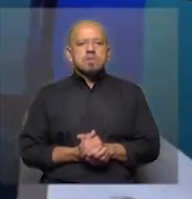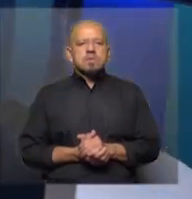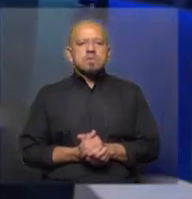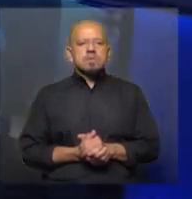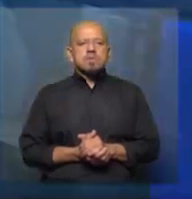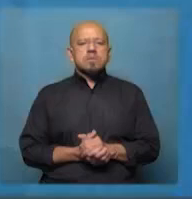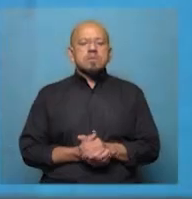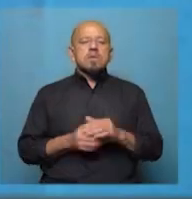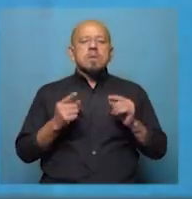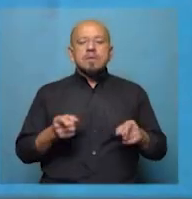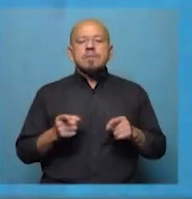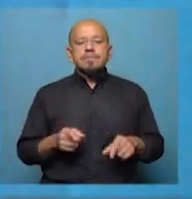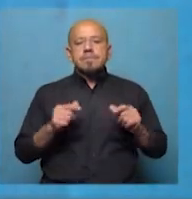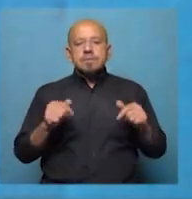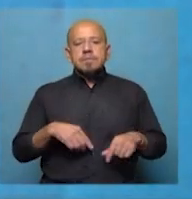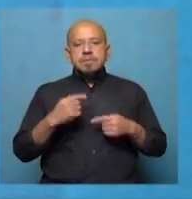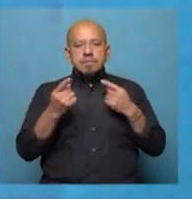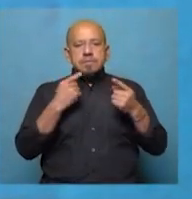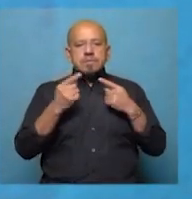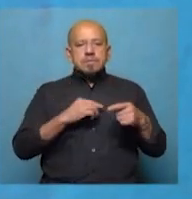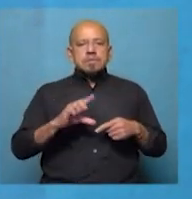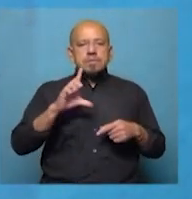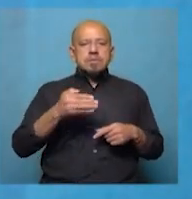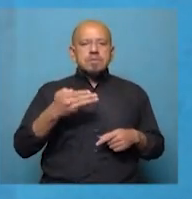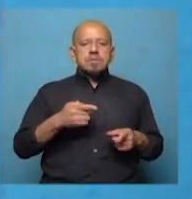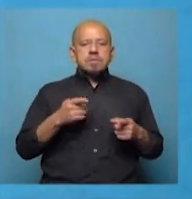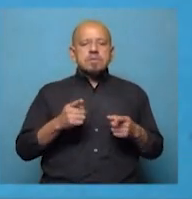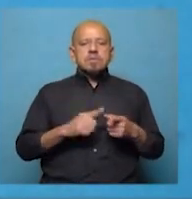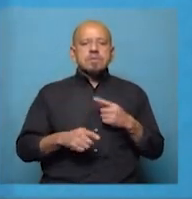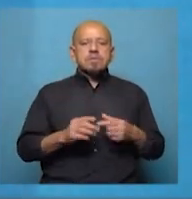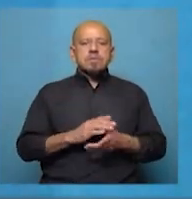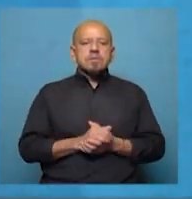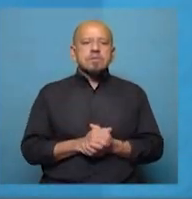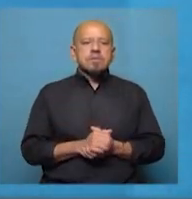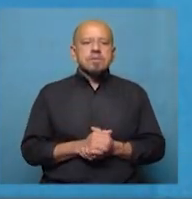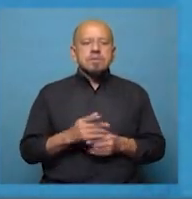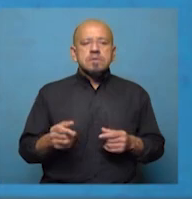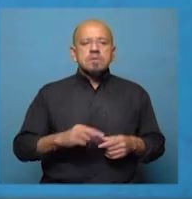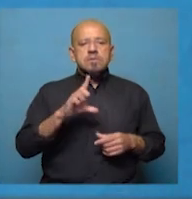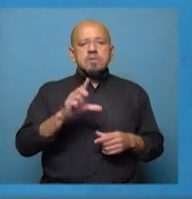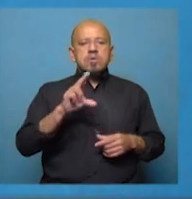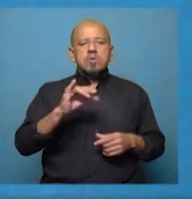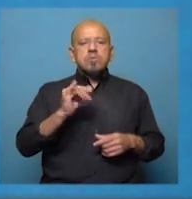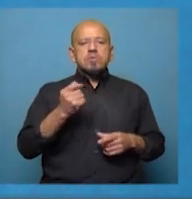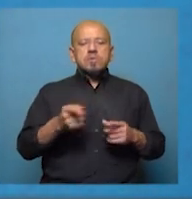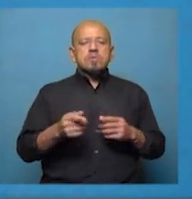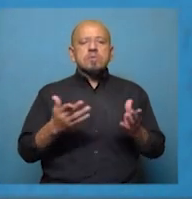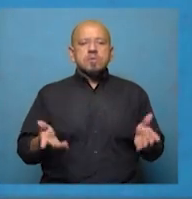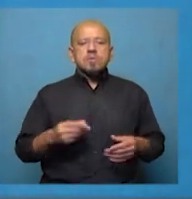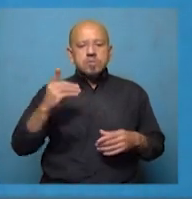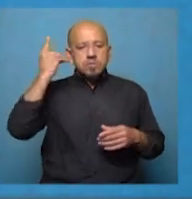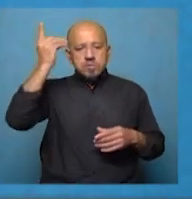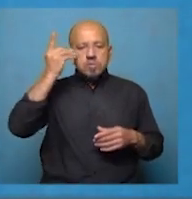de este y otros temas estaremos hablando esta noche en vivo aquí en lado en la pantalla de TV ciudad con la diputada Lucía cheverri diputada del